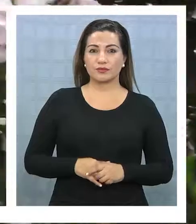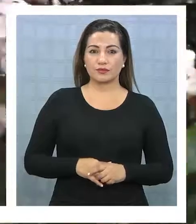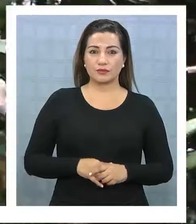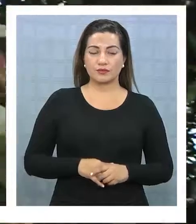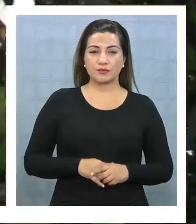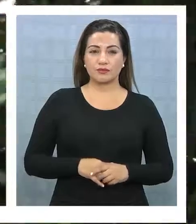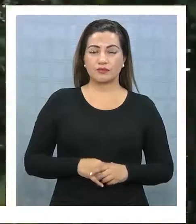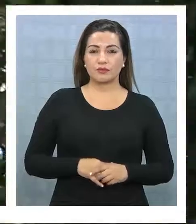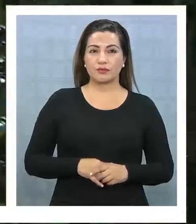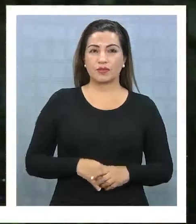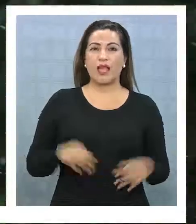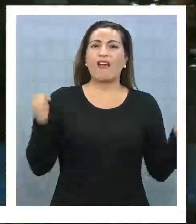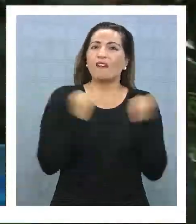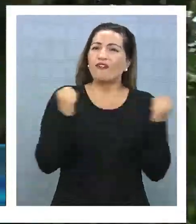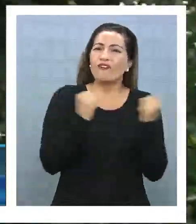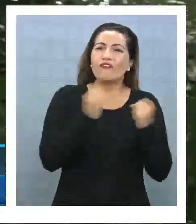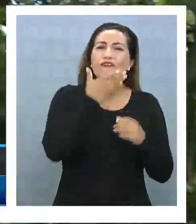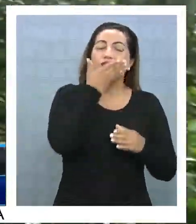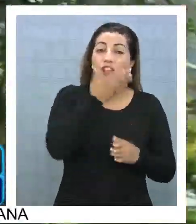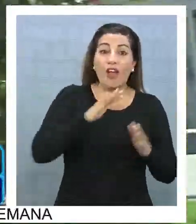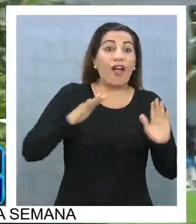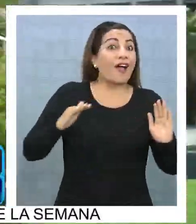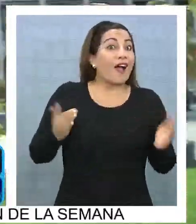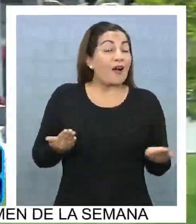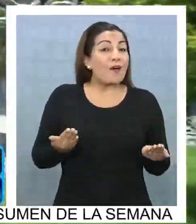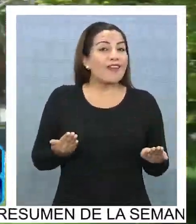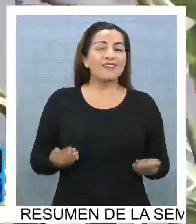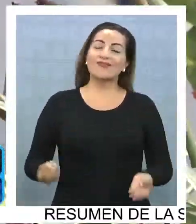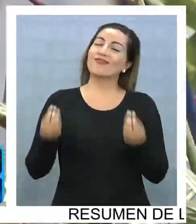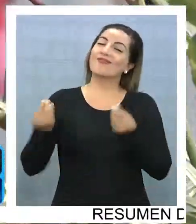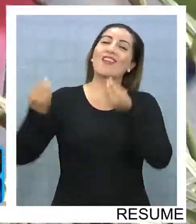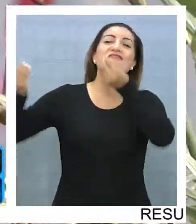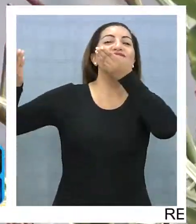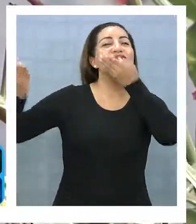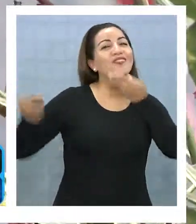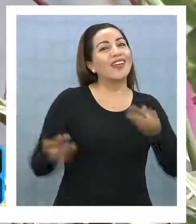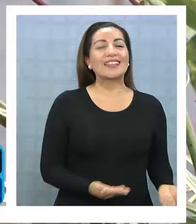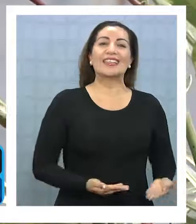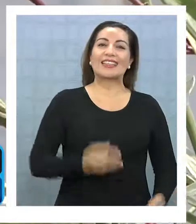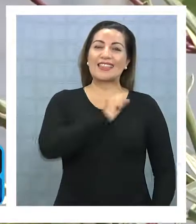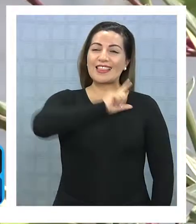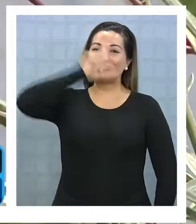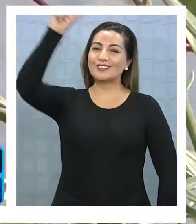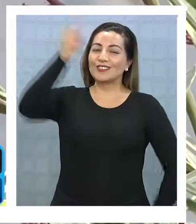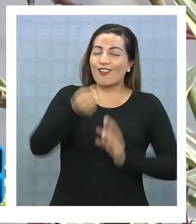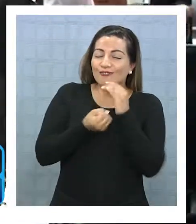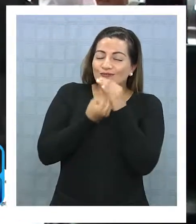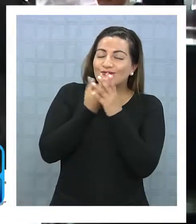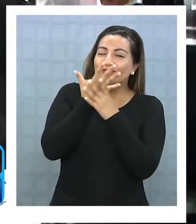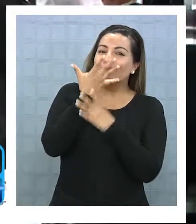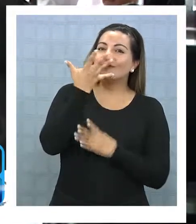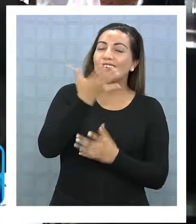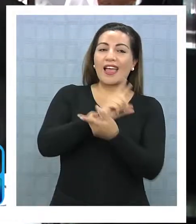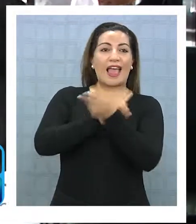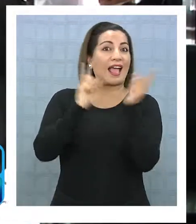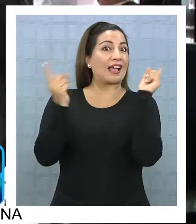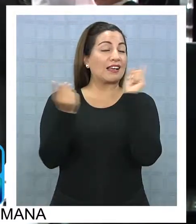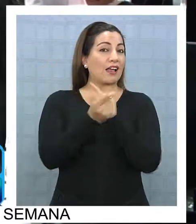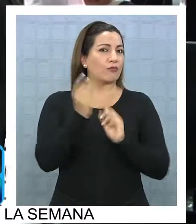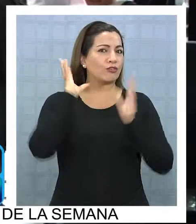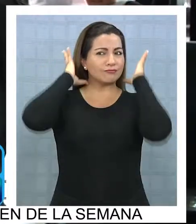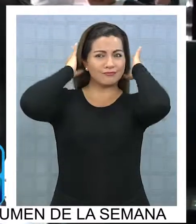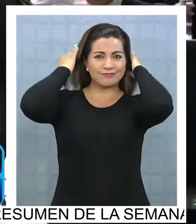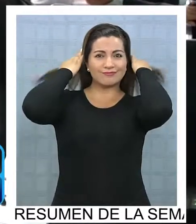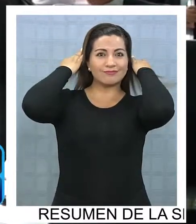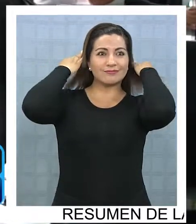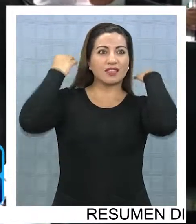Después de pasar un frío invierno, es tiempo de darle la bienvenida a la colorida y soleada primavera con un buen cambio de look. Por